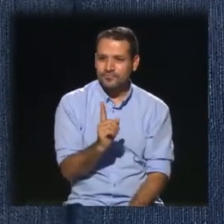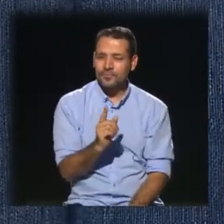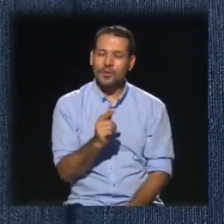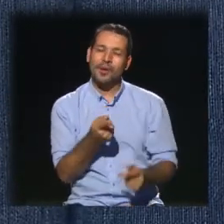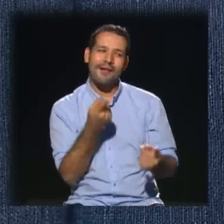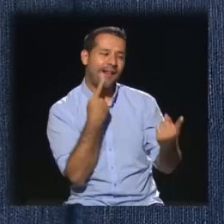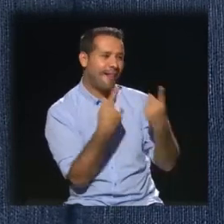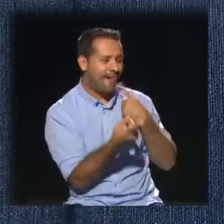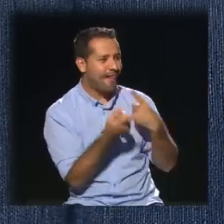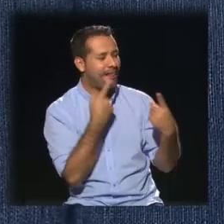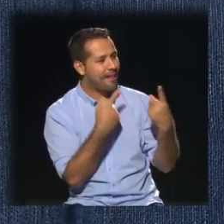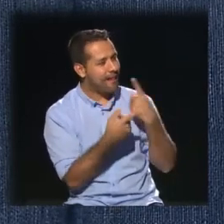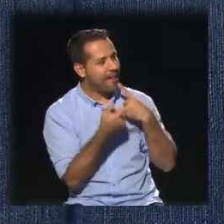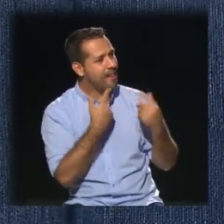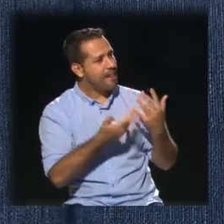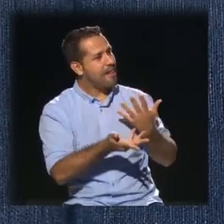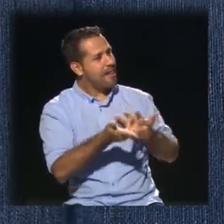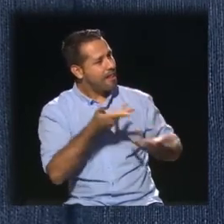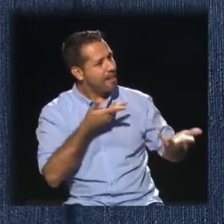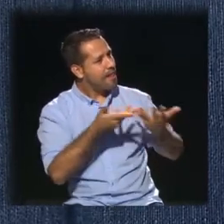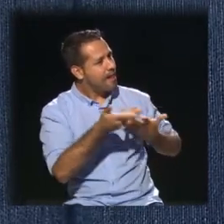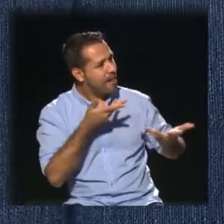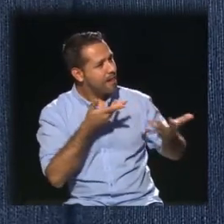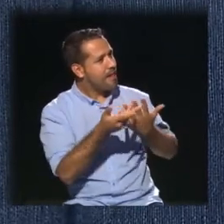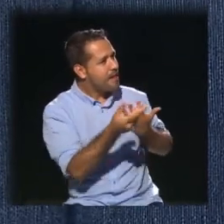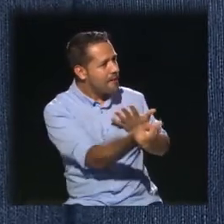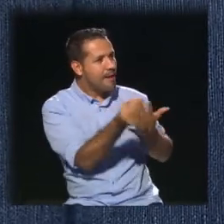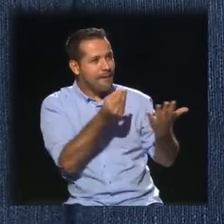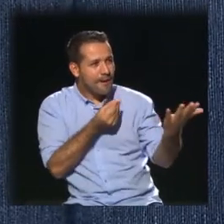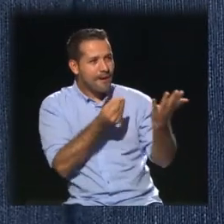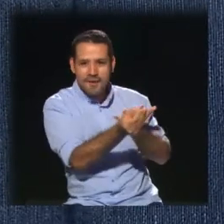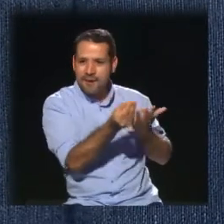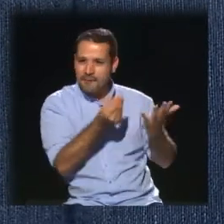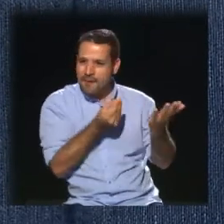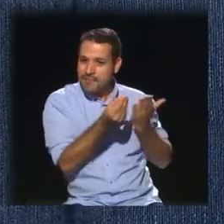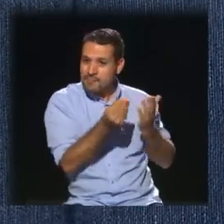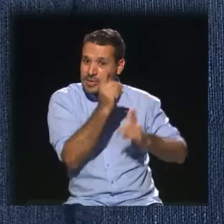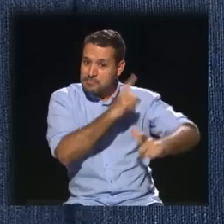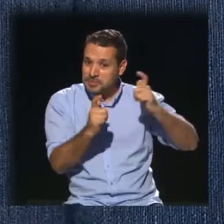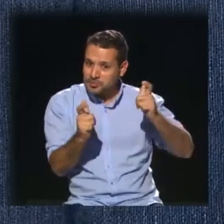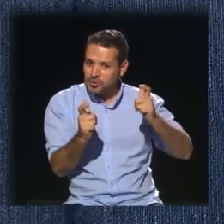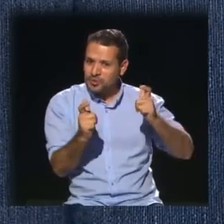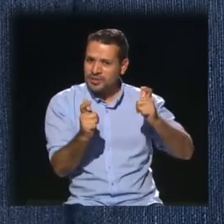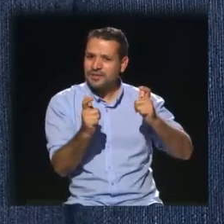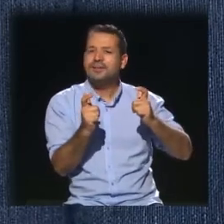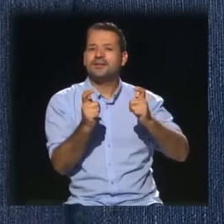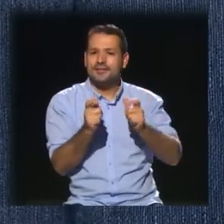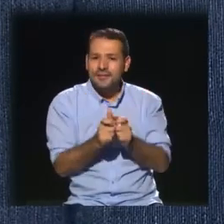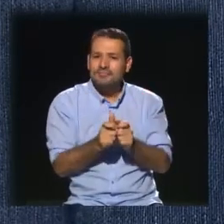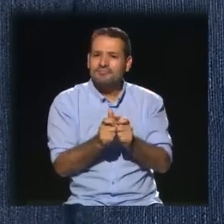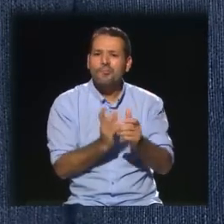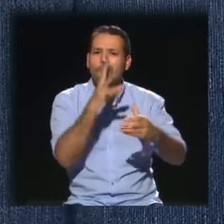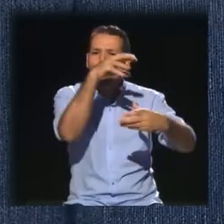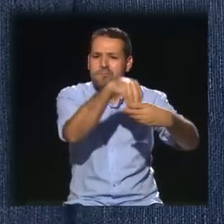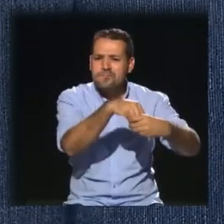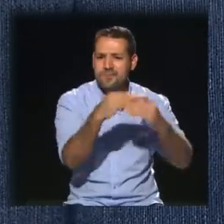la conversación y la interacción entre esos sujetos que conforman la educación. Entonces yo creo que hoy nos